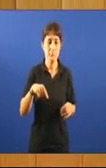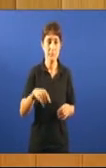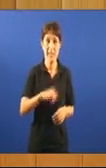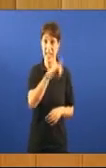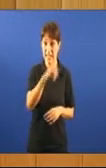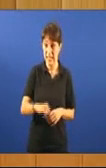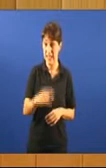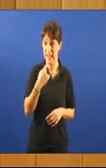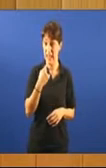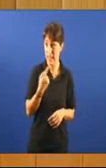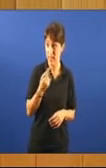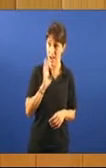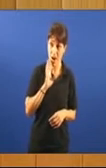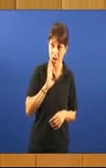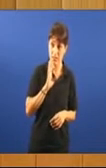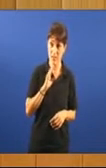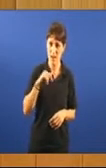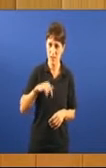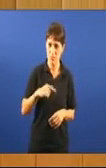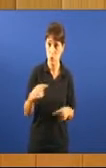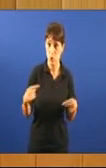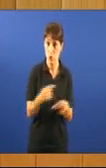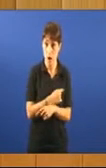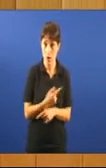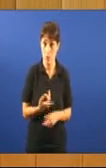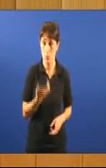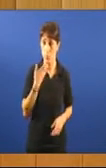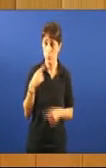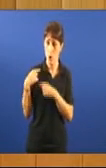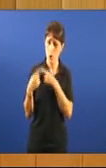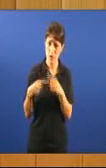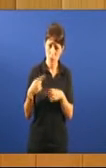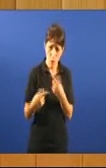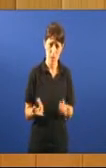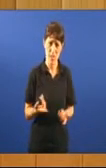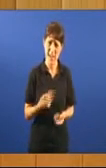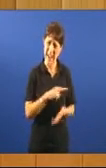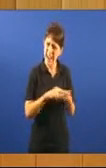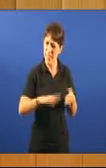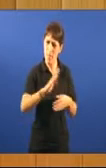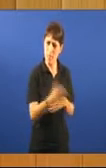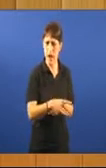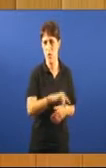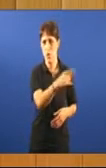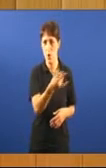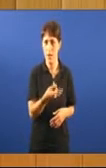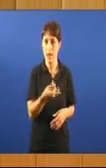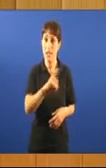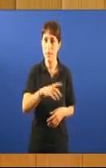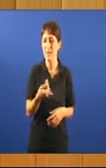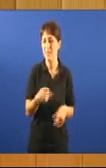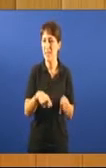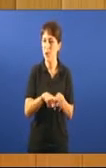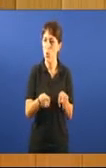dixo vostede hoxe pola mañá, claro que ten consecuencias agravadas en Galiza, froito da nosa